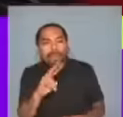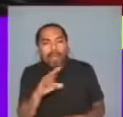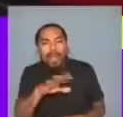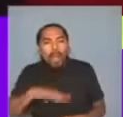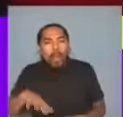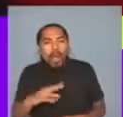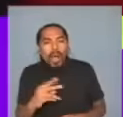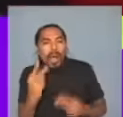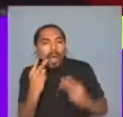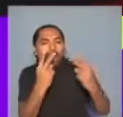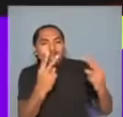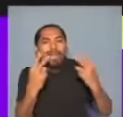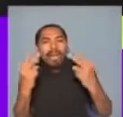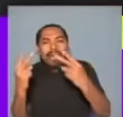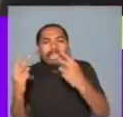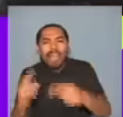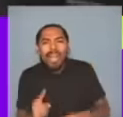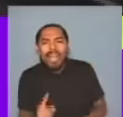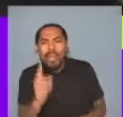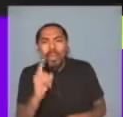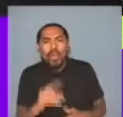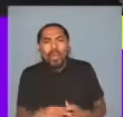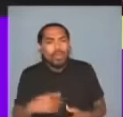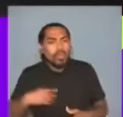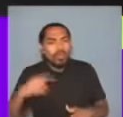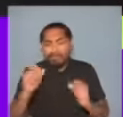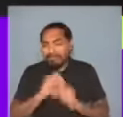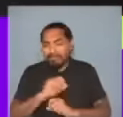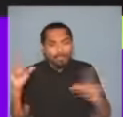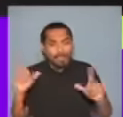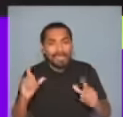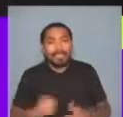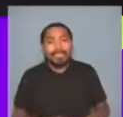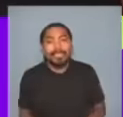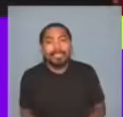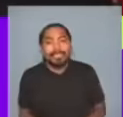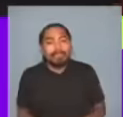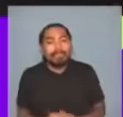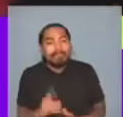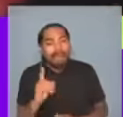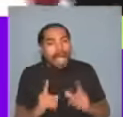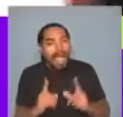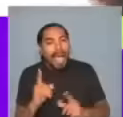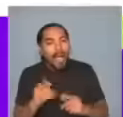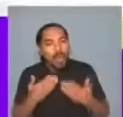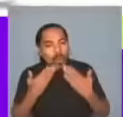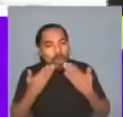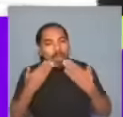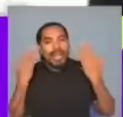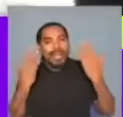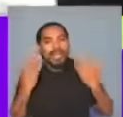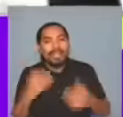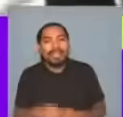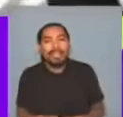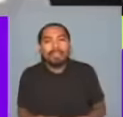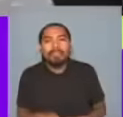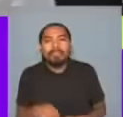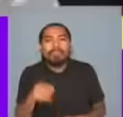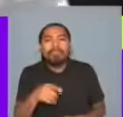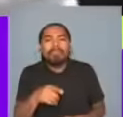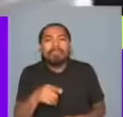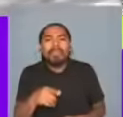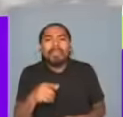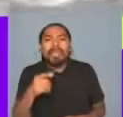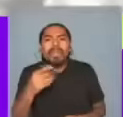caso, ahí con la gente del norte, a uno por ahí se le escapa una sonrisa, ¿no? Porque era de ocurrente